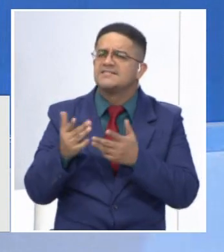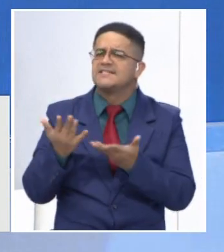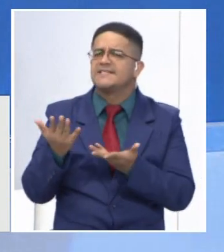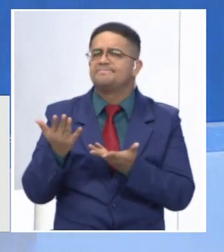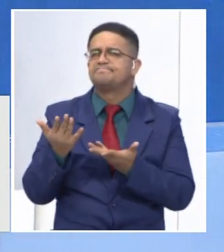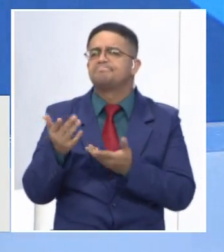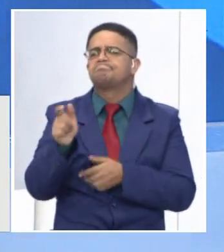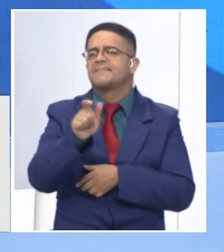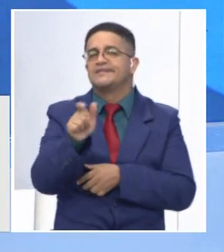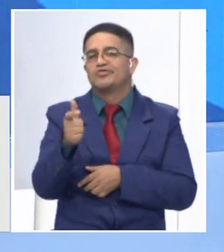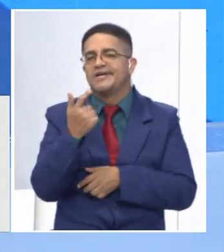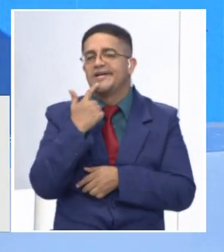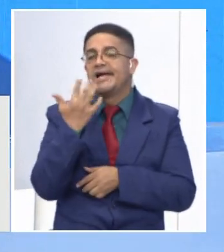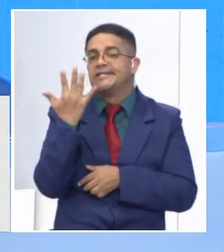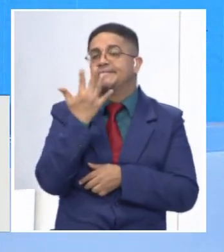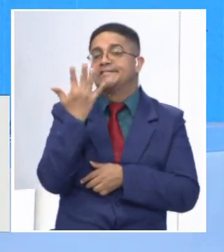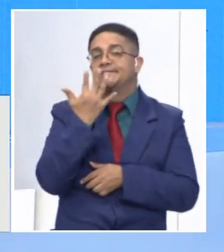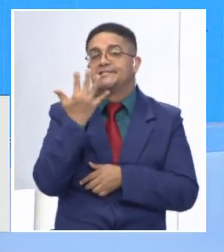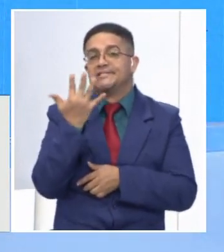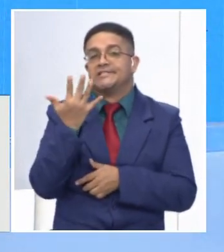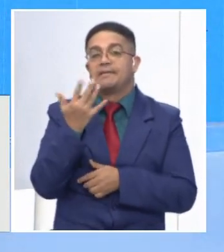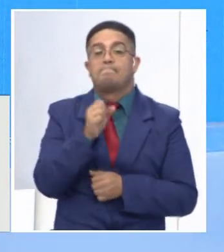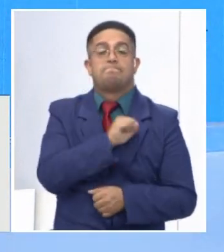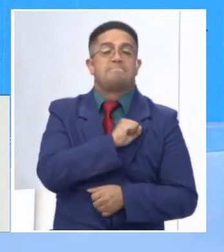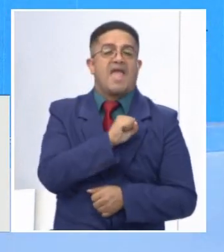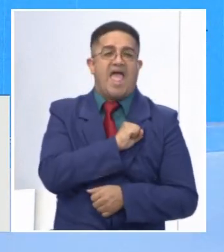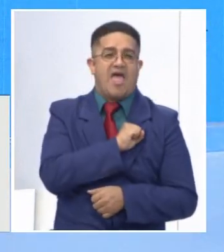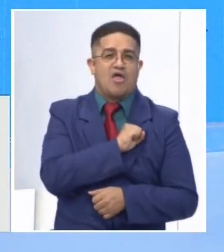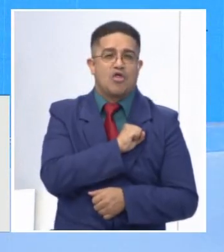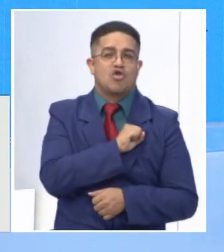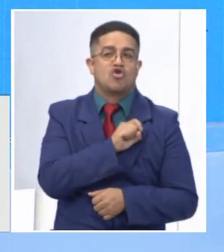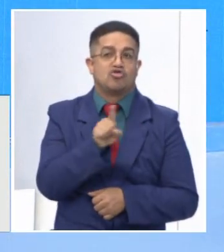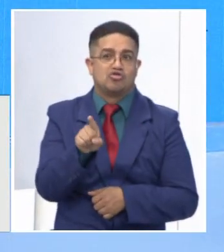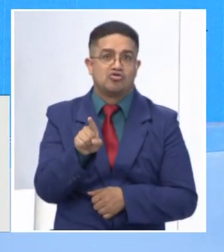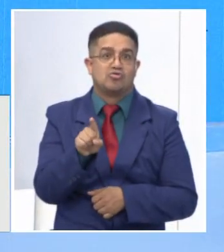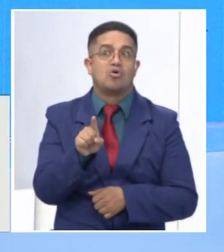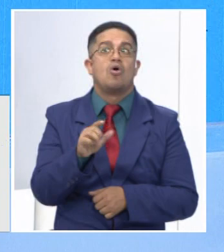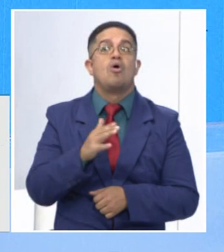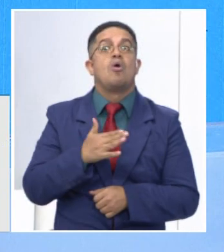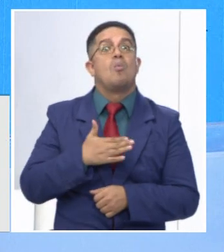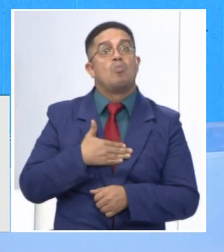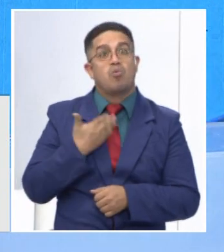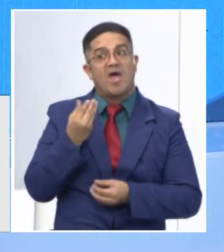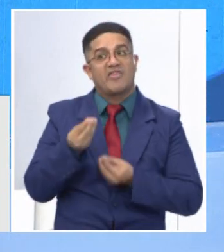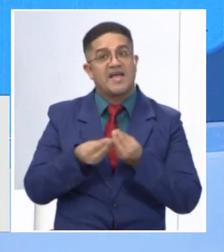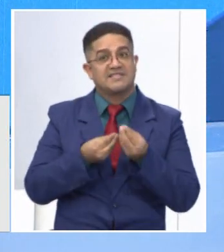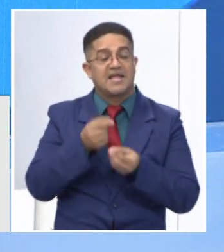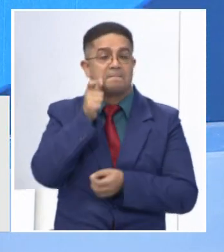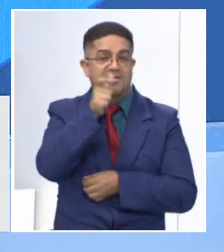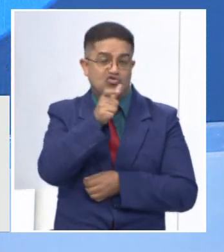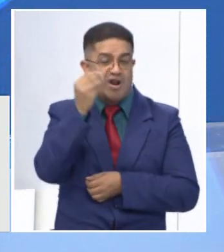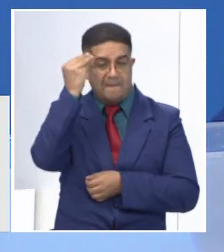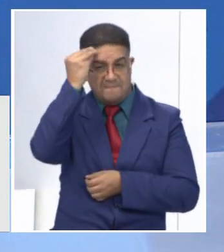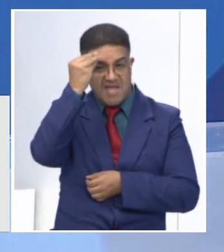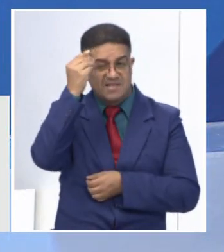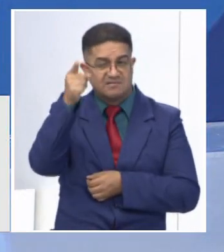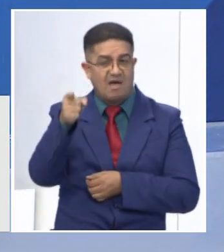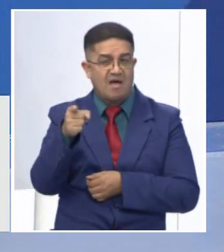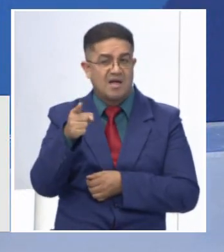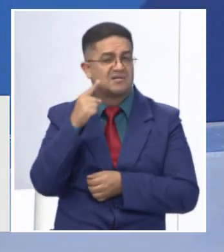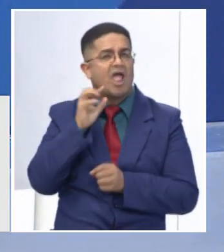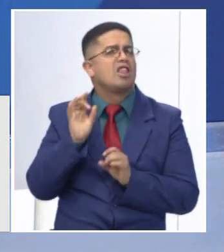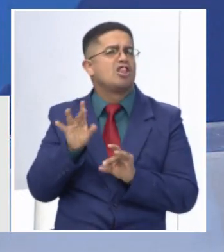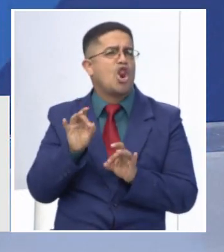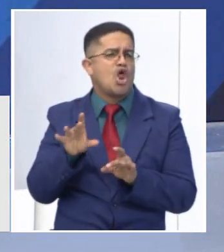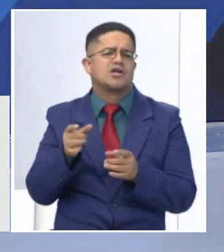que está, en el que está envuelta la evacuación puede llegar a normalizar este tipo de trastornos o por